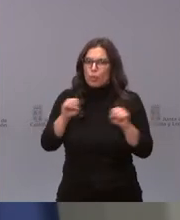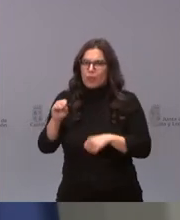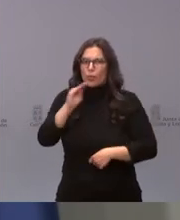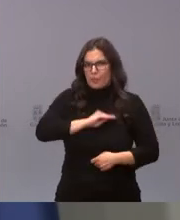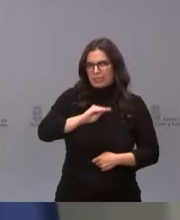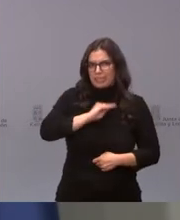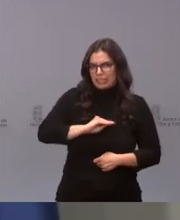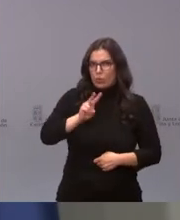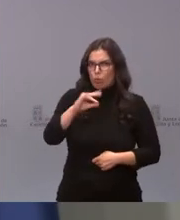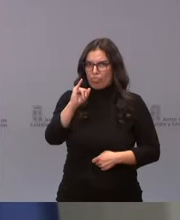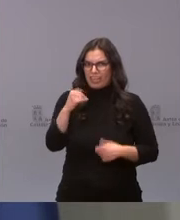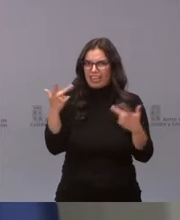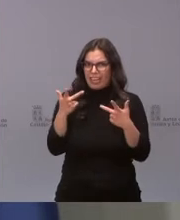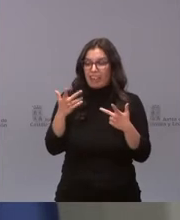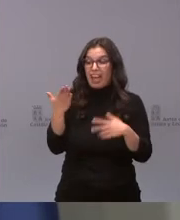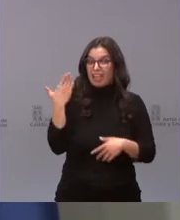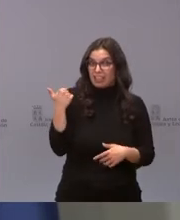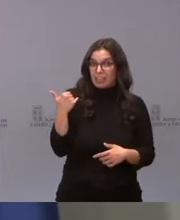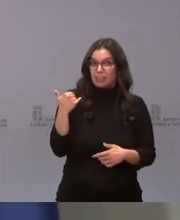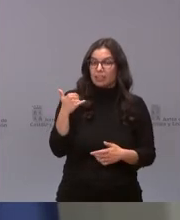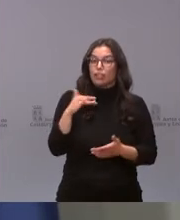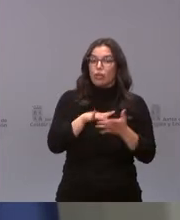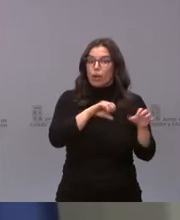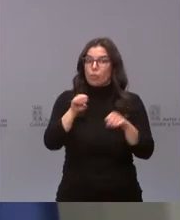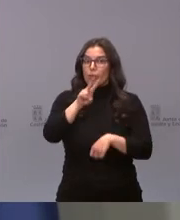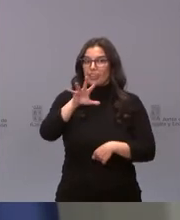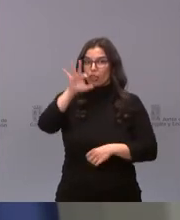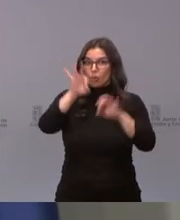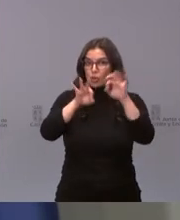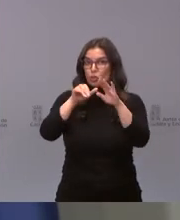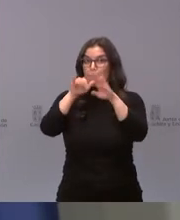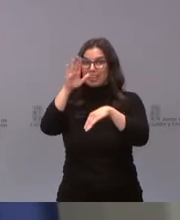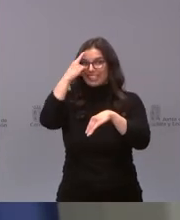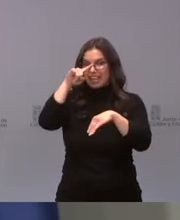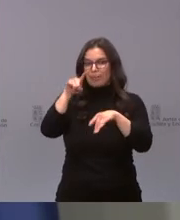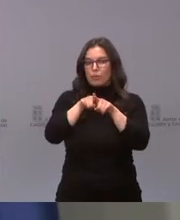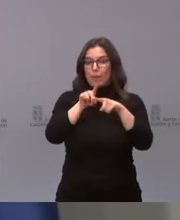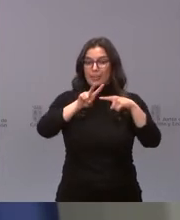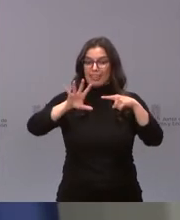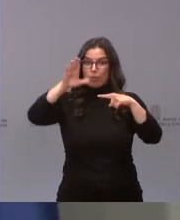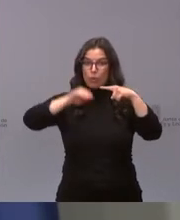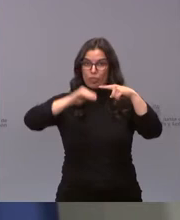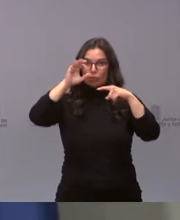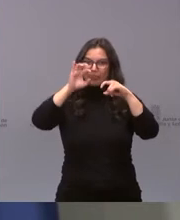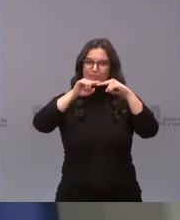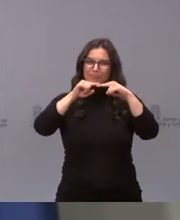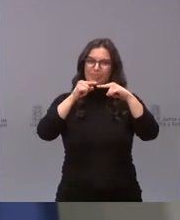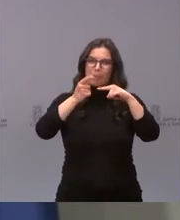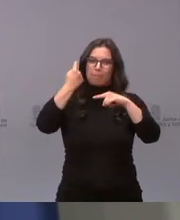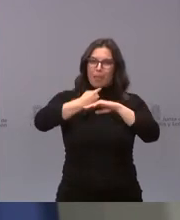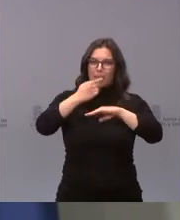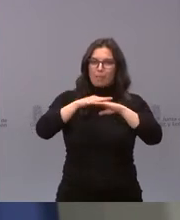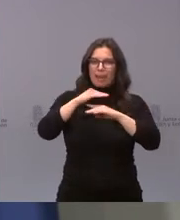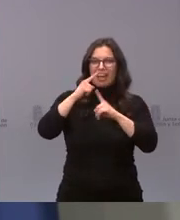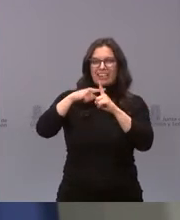intensivos. Aún ayer estábamos por encima del 25%, que saben ustedes que es lo que marca el nivel muy alto en el